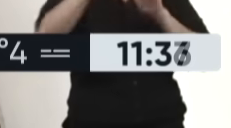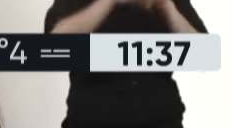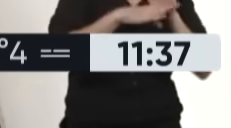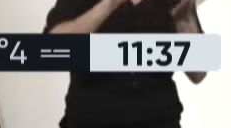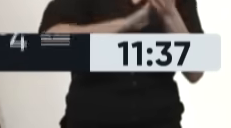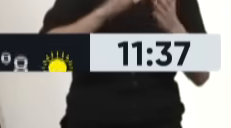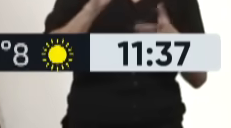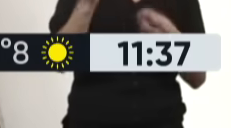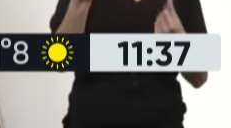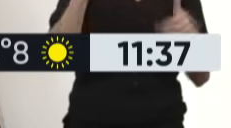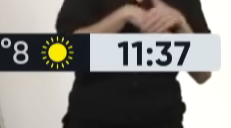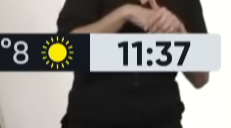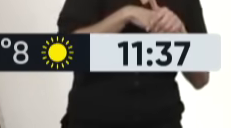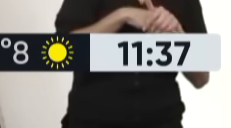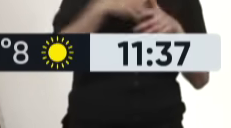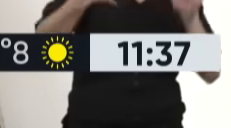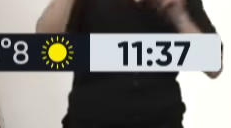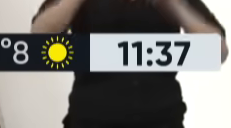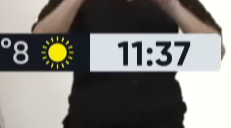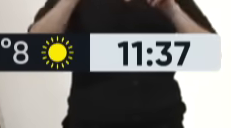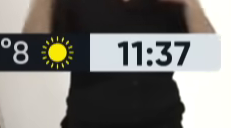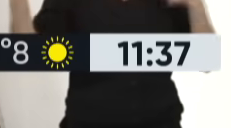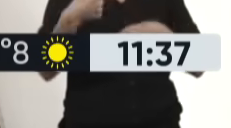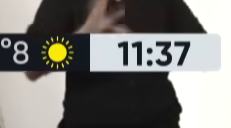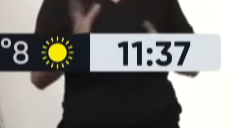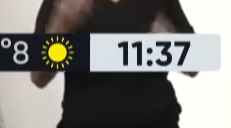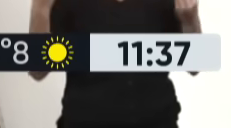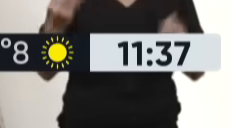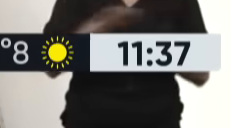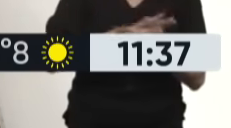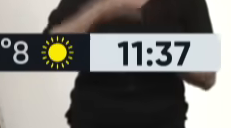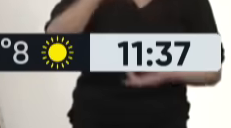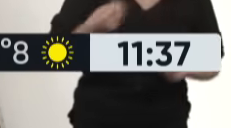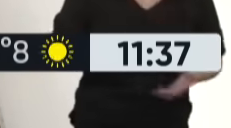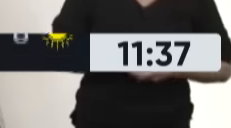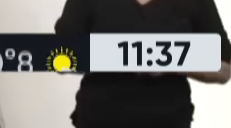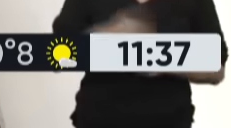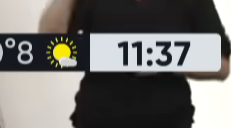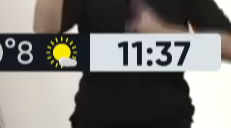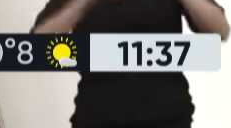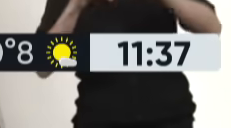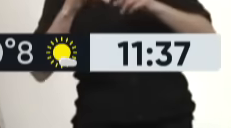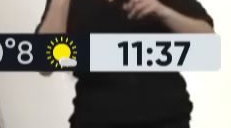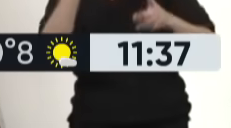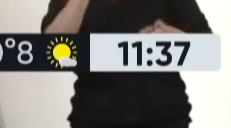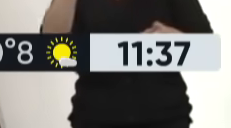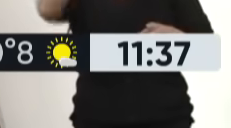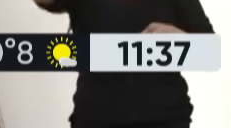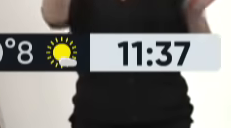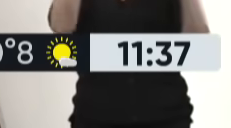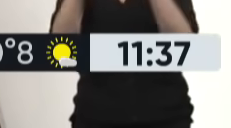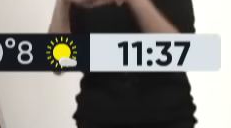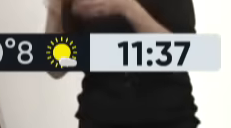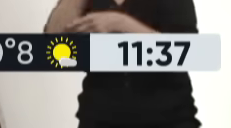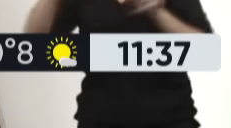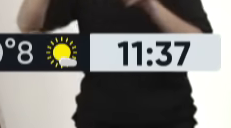lanzaste un mensaje hacia ellos. Muchos de estos gobernadores se van a reunir con aquellos que sí están de acuerdo con el nuevo régimen la semana